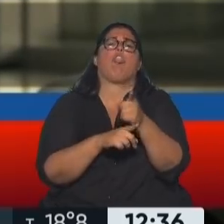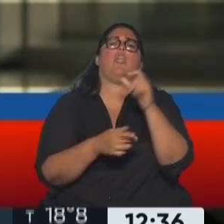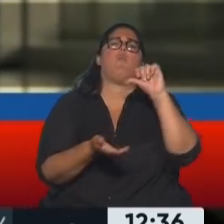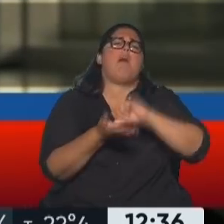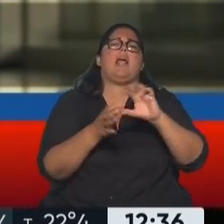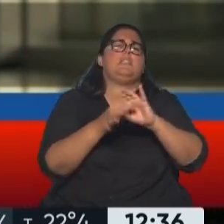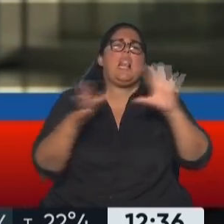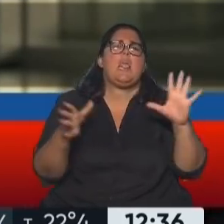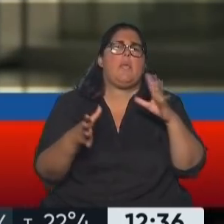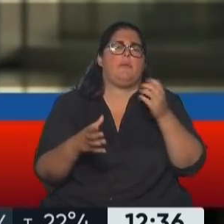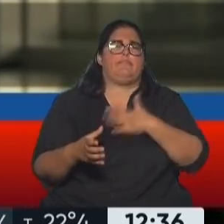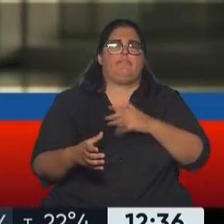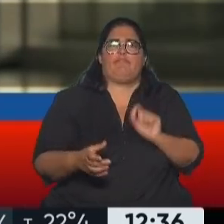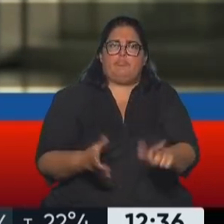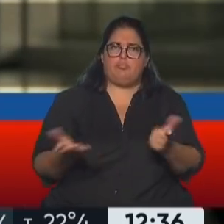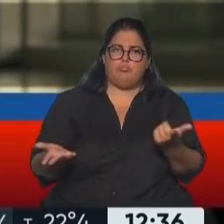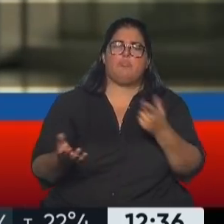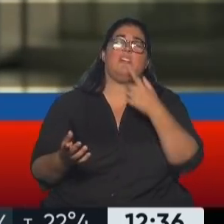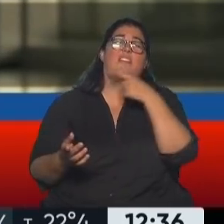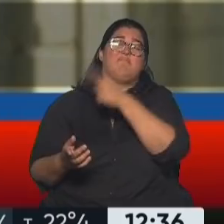nation. He has